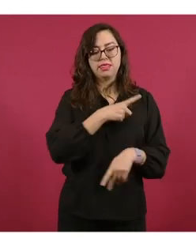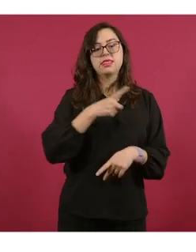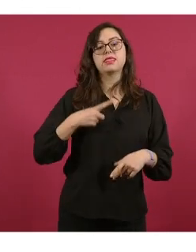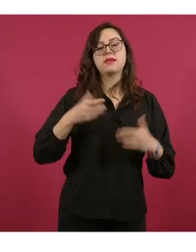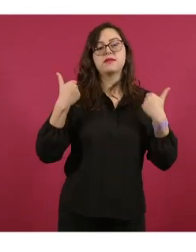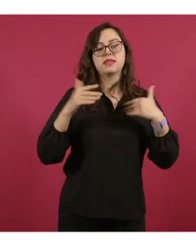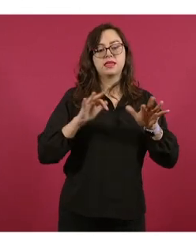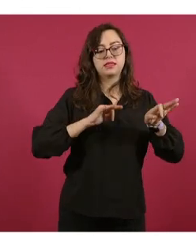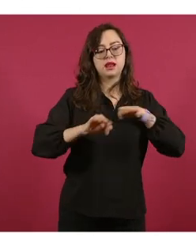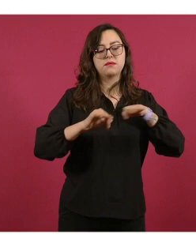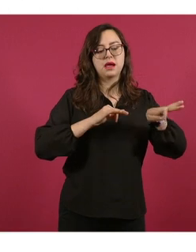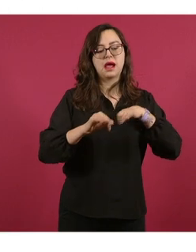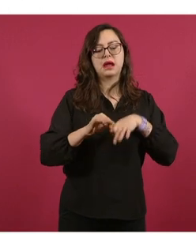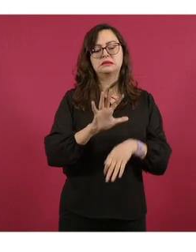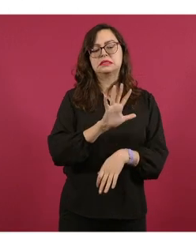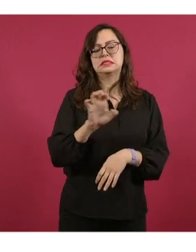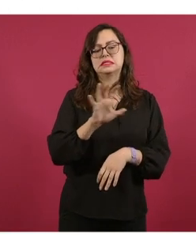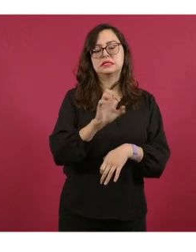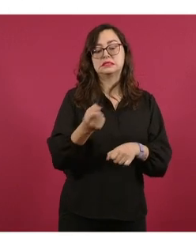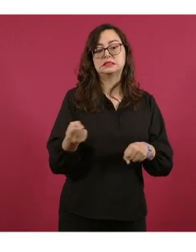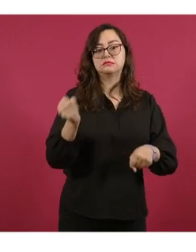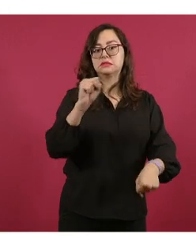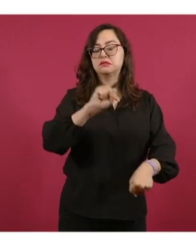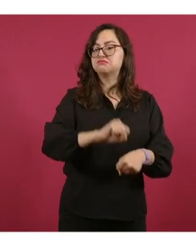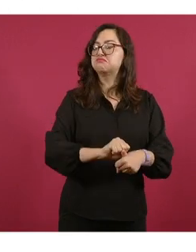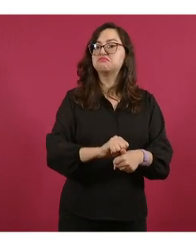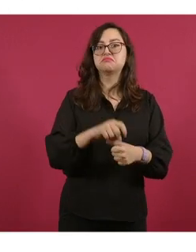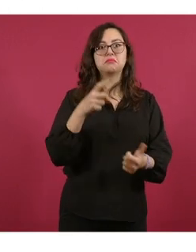a 1.250.